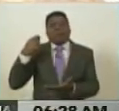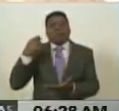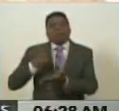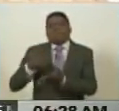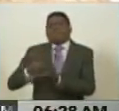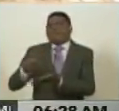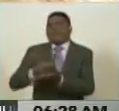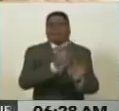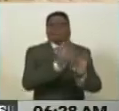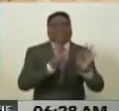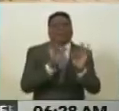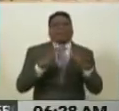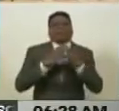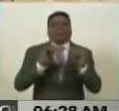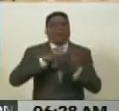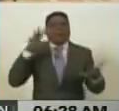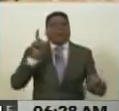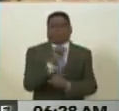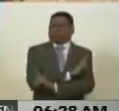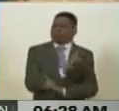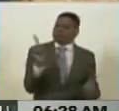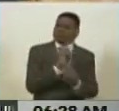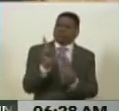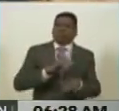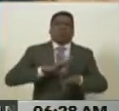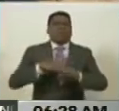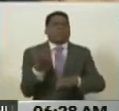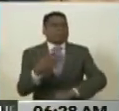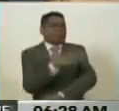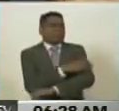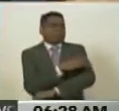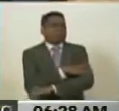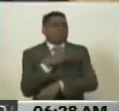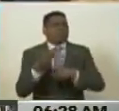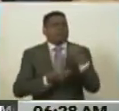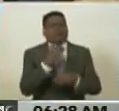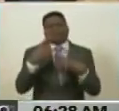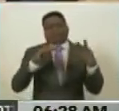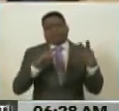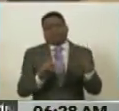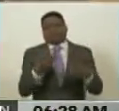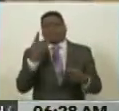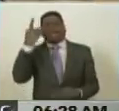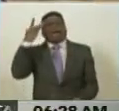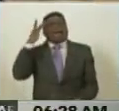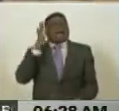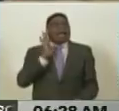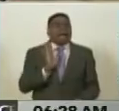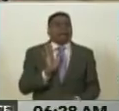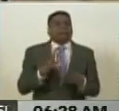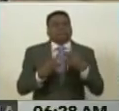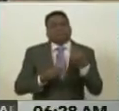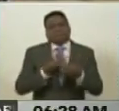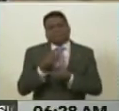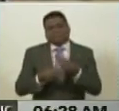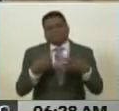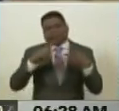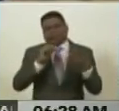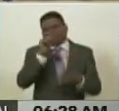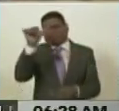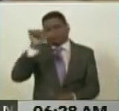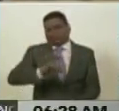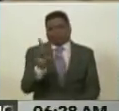criminal y de esta inflación criminal inducida por la derecha y por los sectores que intentan, bueno, eh salir del gobierno, de nuestro gobierno del presidente